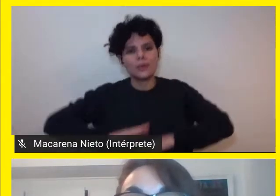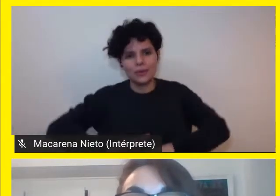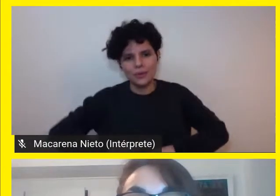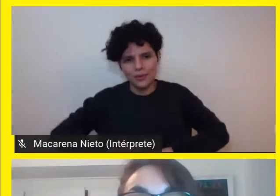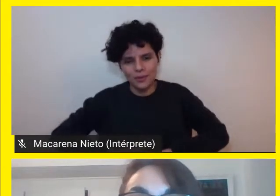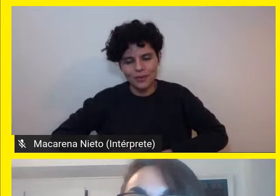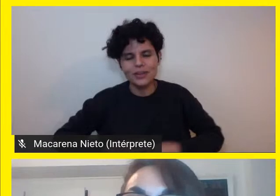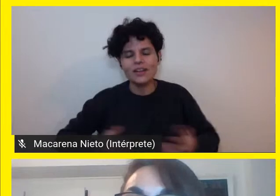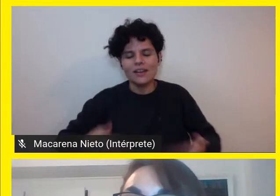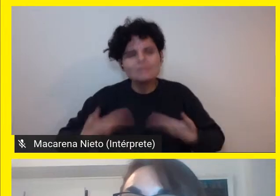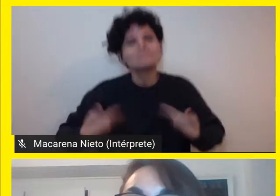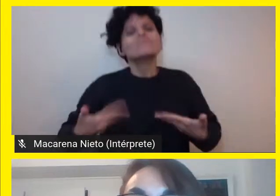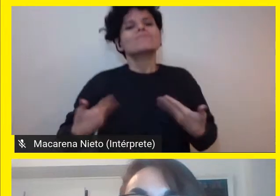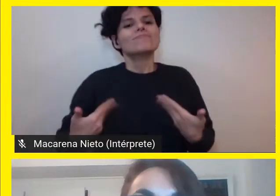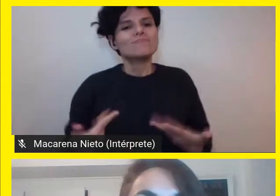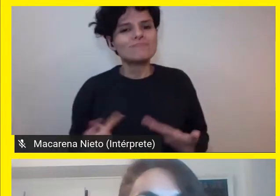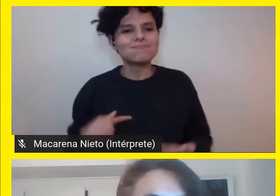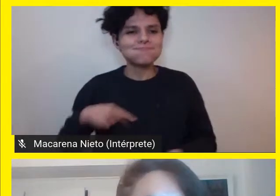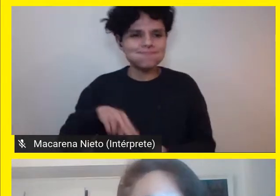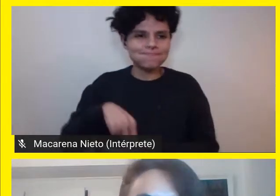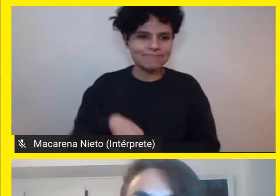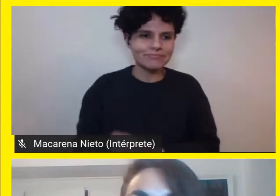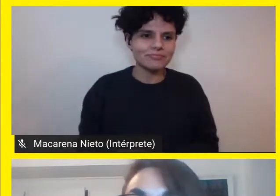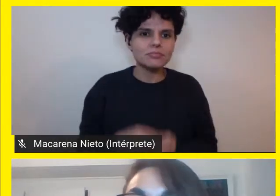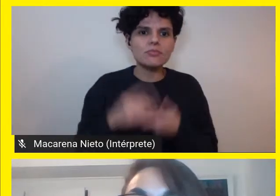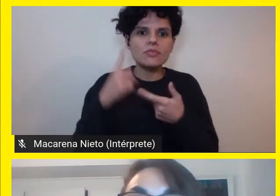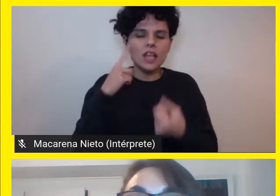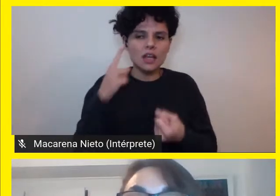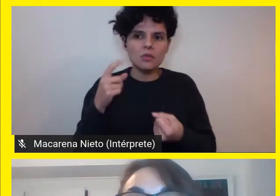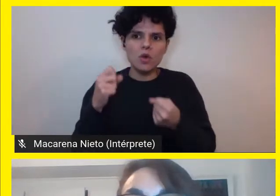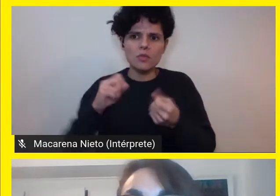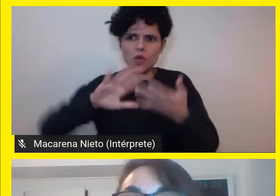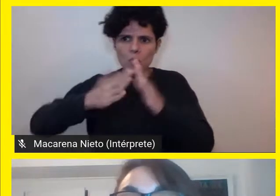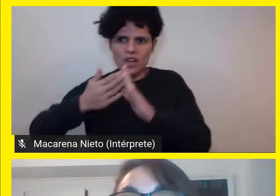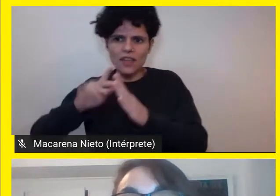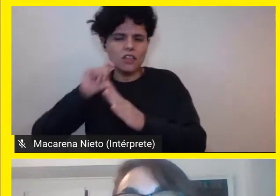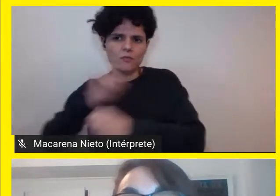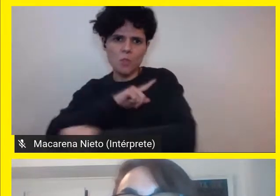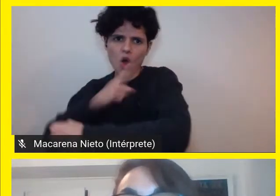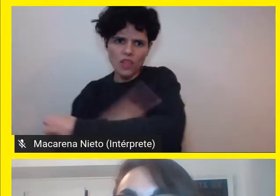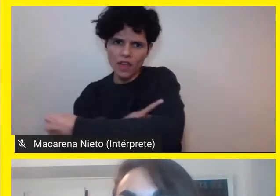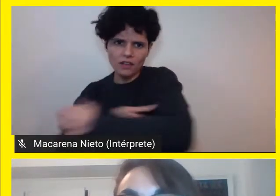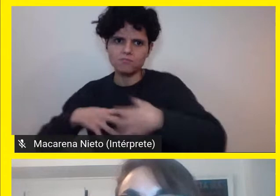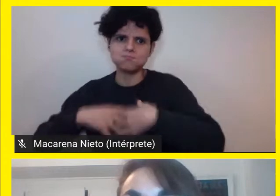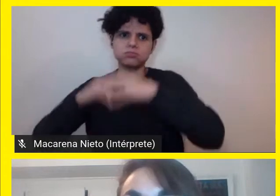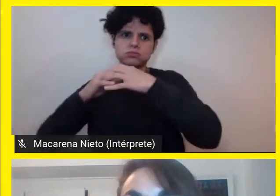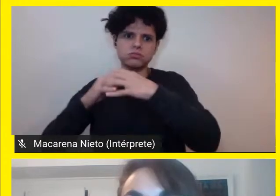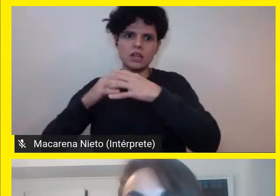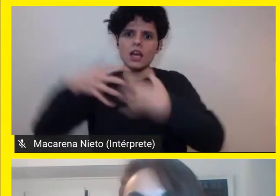construyendo comunidad, que la comunidad es poder, que con poder se logra justicia y que con justicia se sigue construyendo futuro.